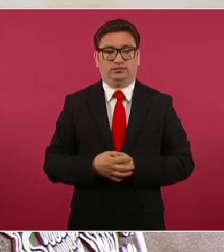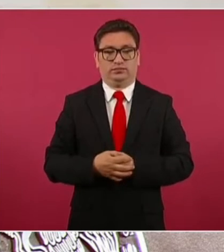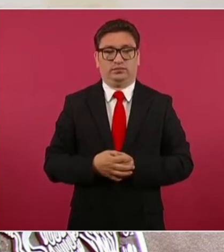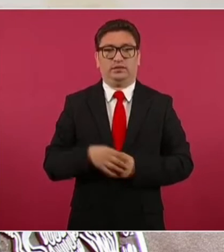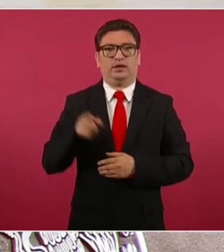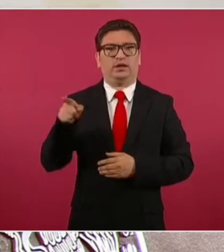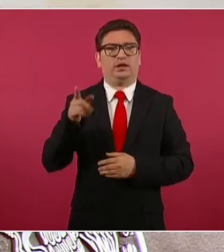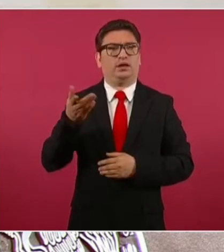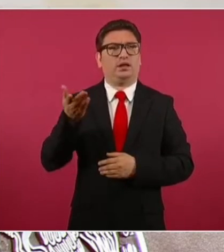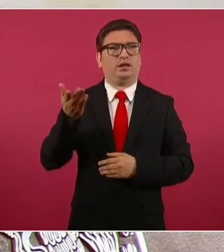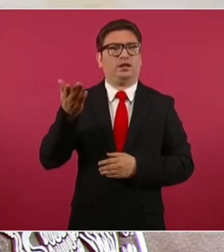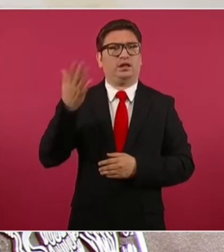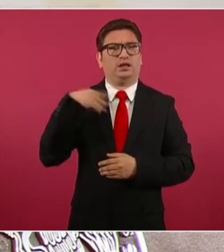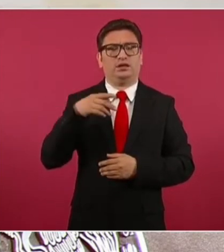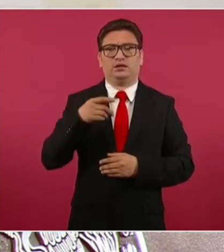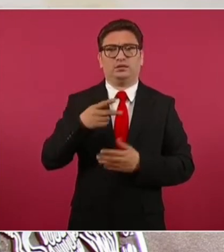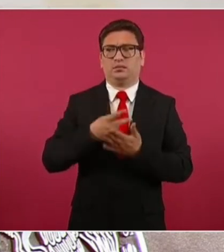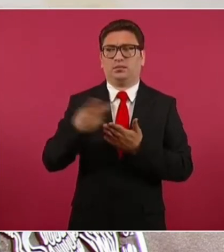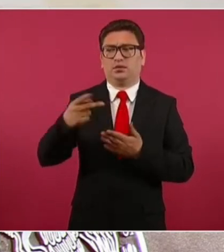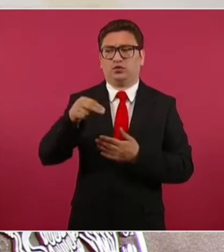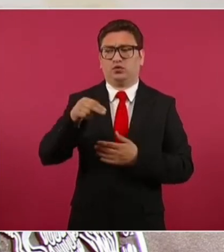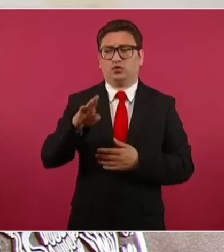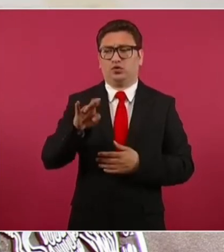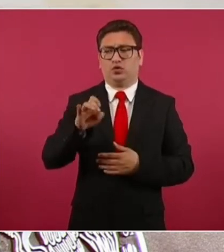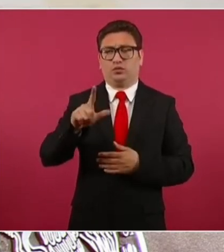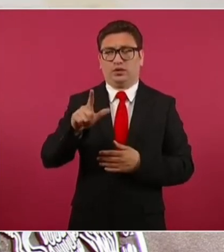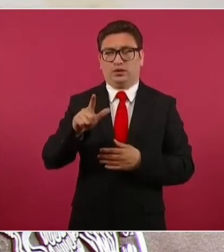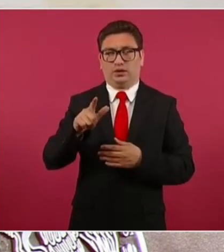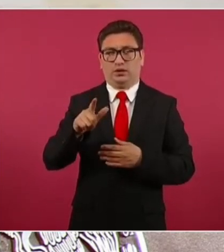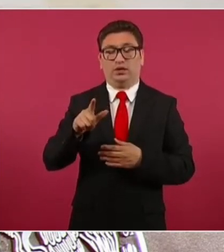Fue nominado al Nobel, no sé si se lo dieron.